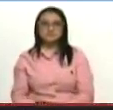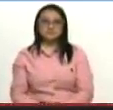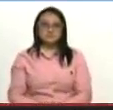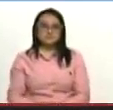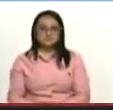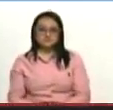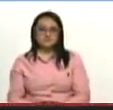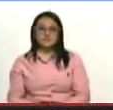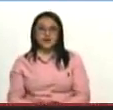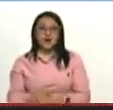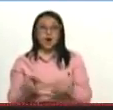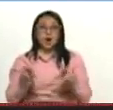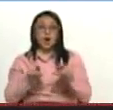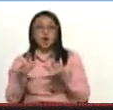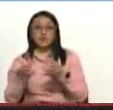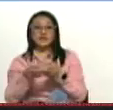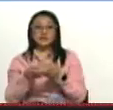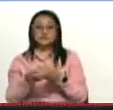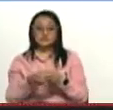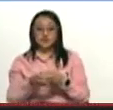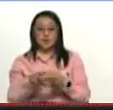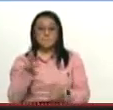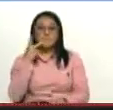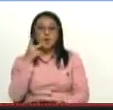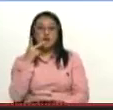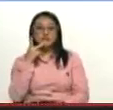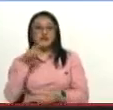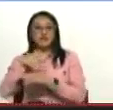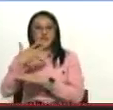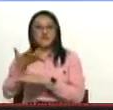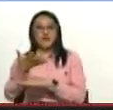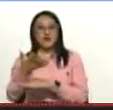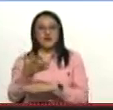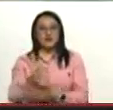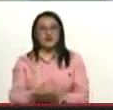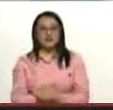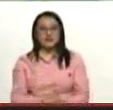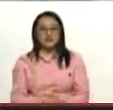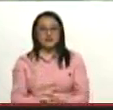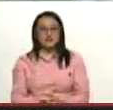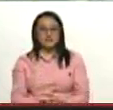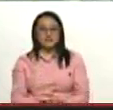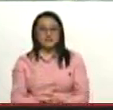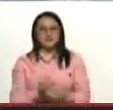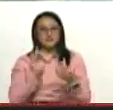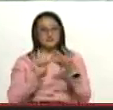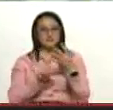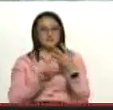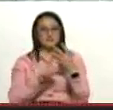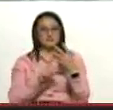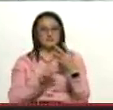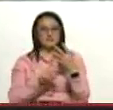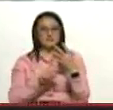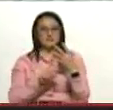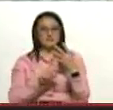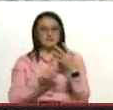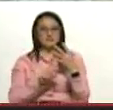la coordinación de políticas exteriores y cuarto